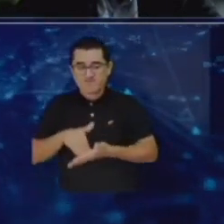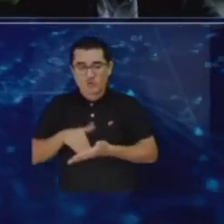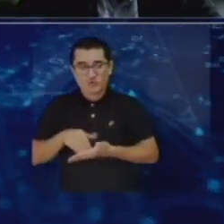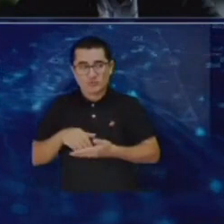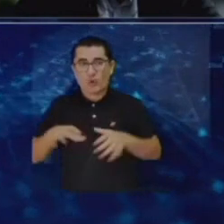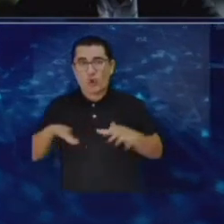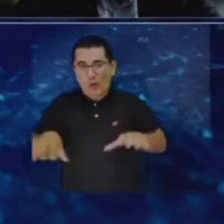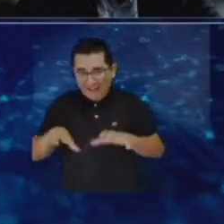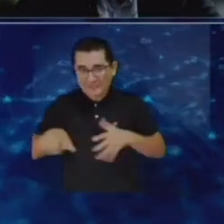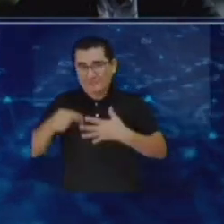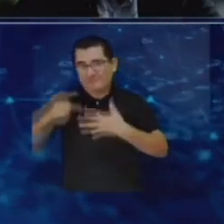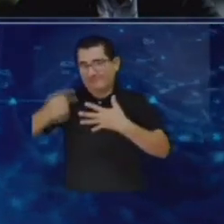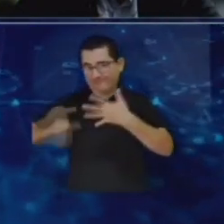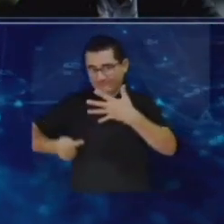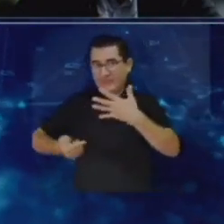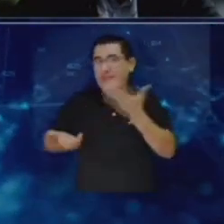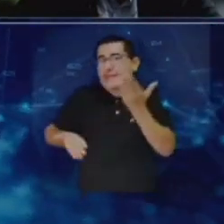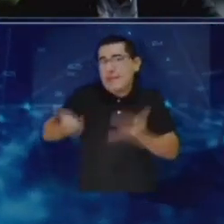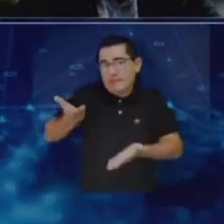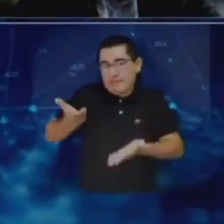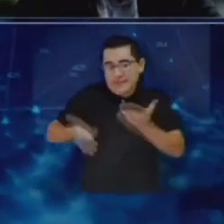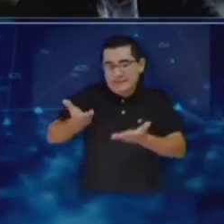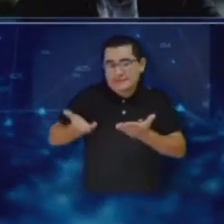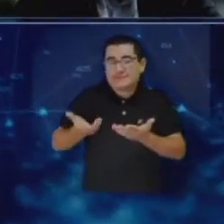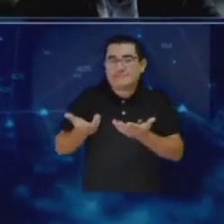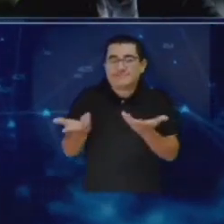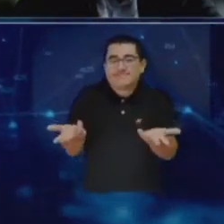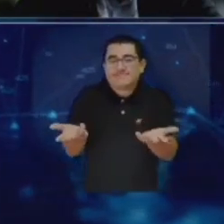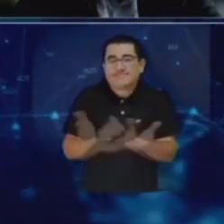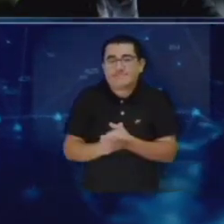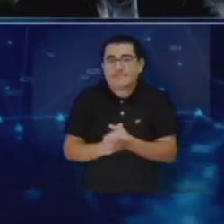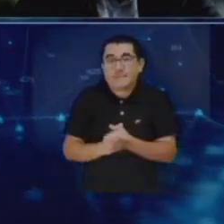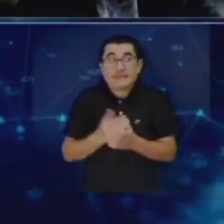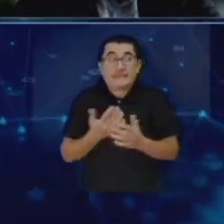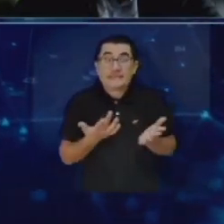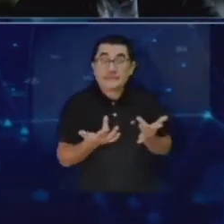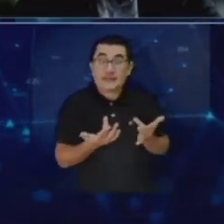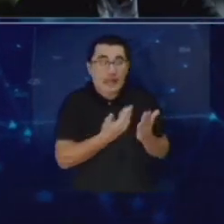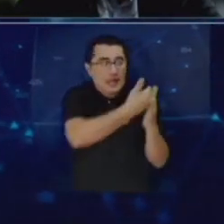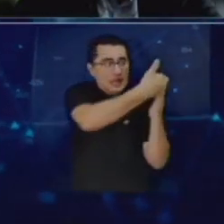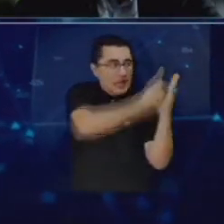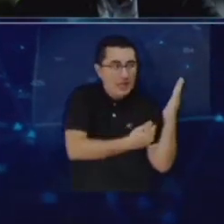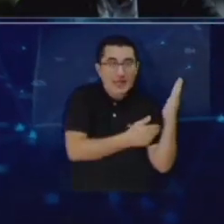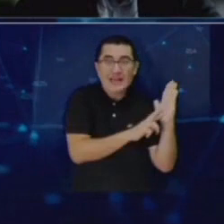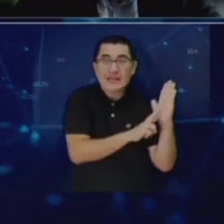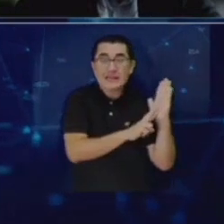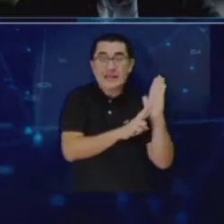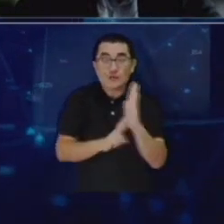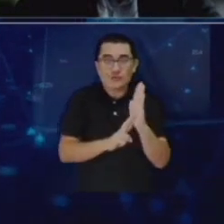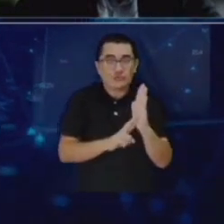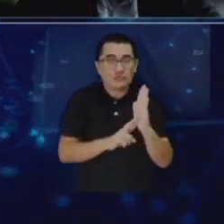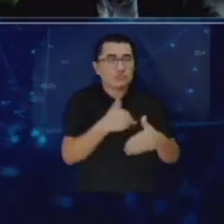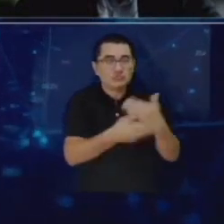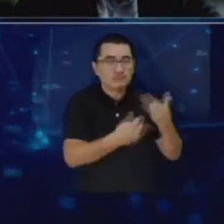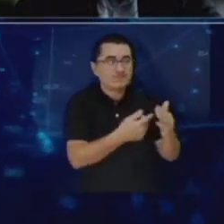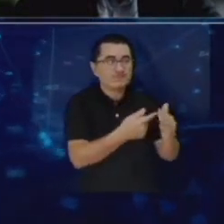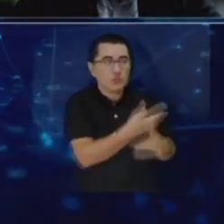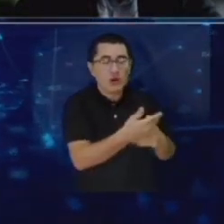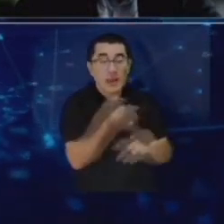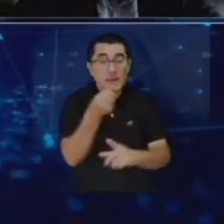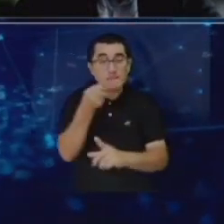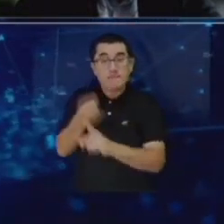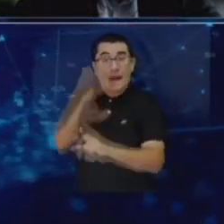lo que emana de este informe. Se espera que estas resoluciones que se toman de un informe no impacten